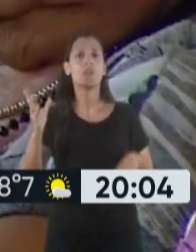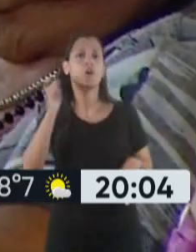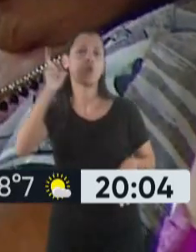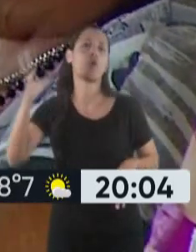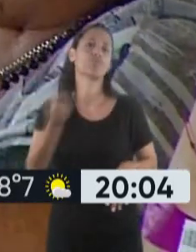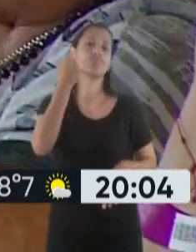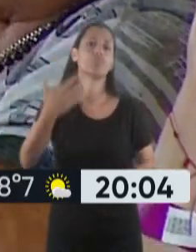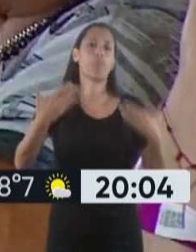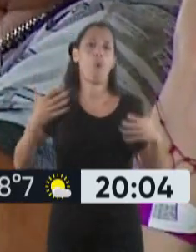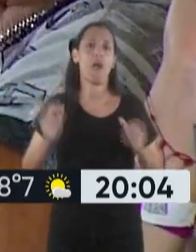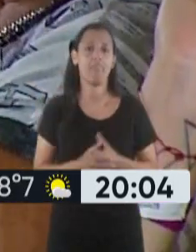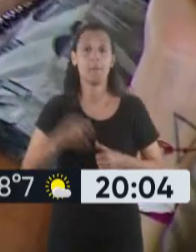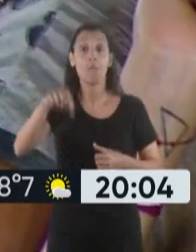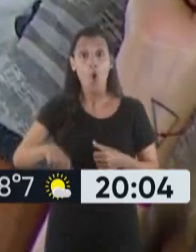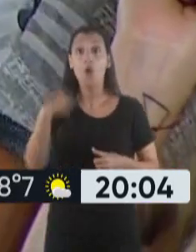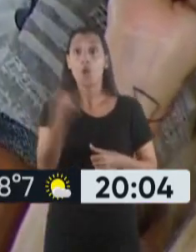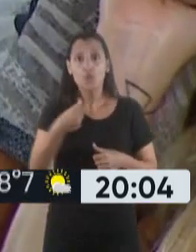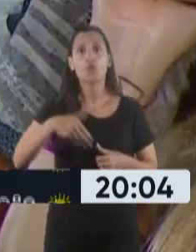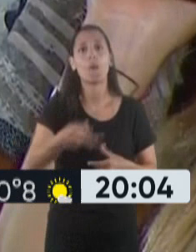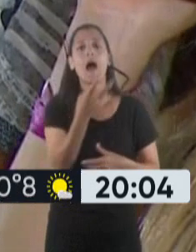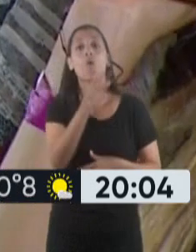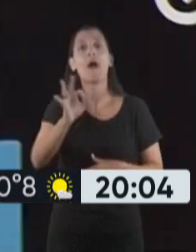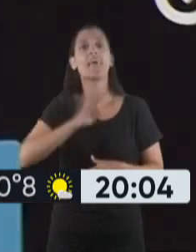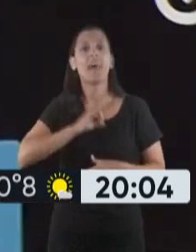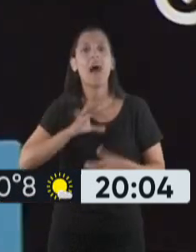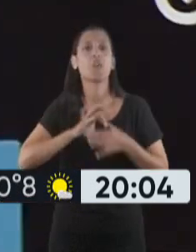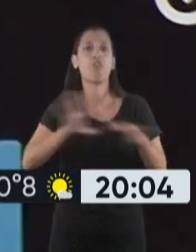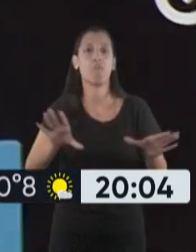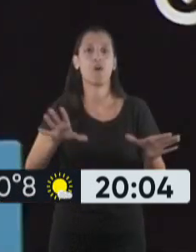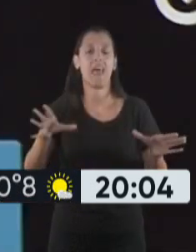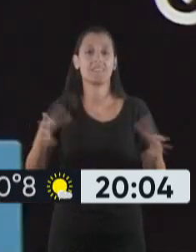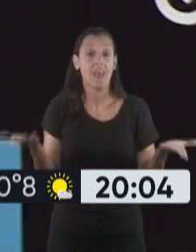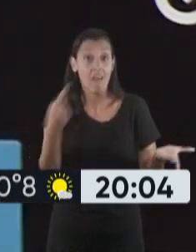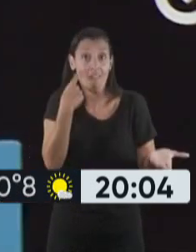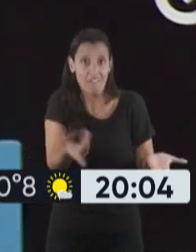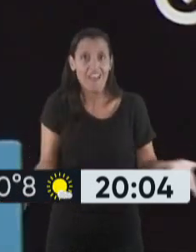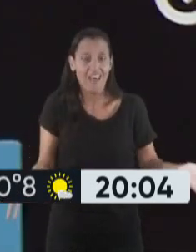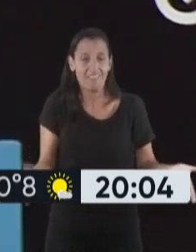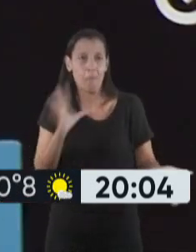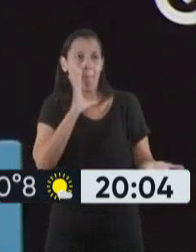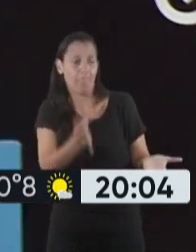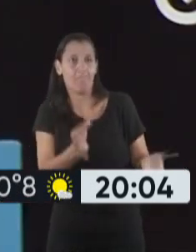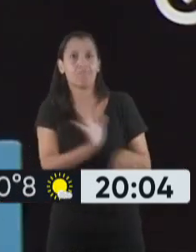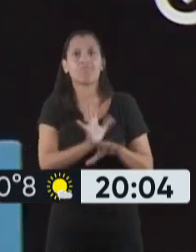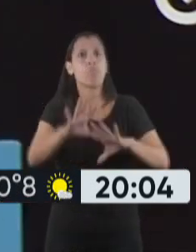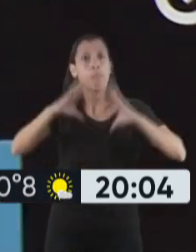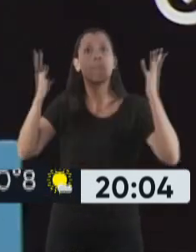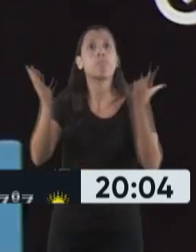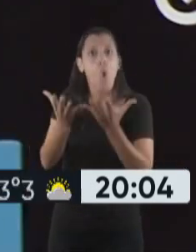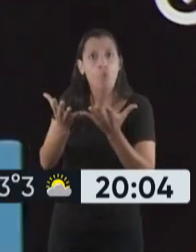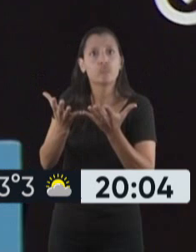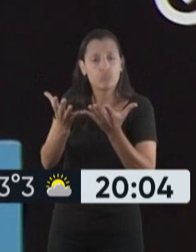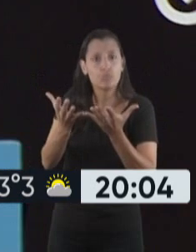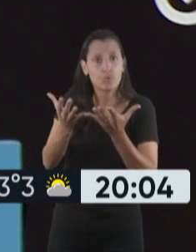hacerla. Y hoy estamos celebrando 40 años de democracia. Fíjense ustedes, en el mundo, cómo